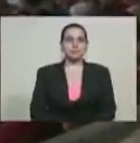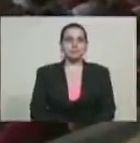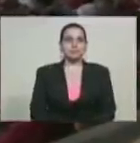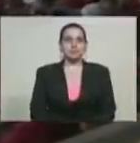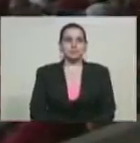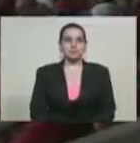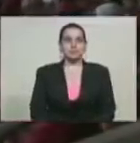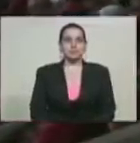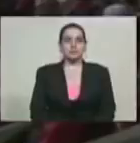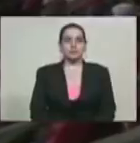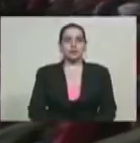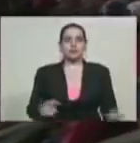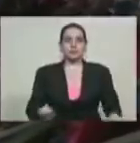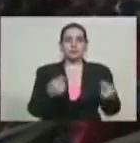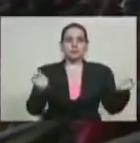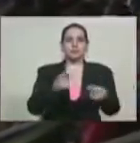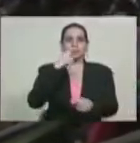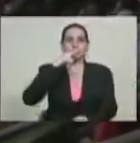¡Vamos, Venezuela!